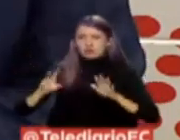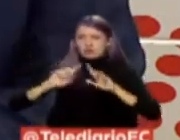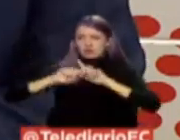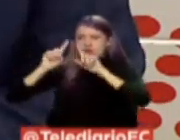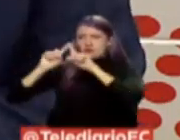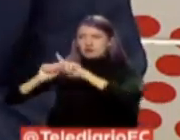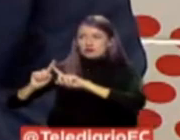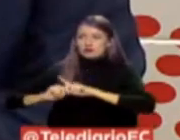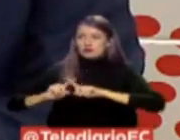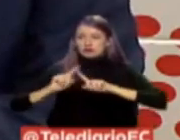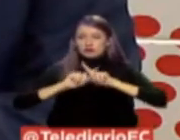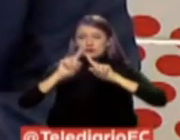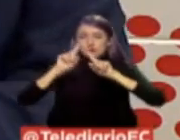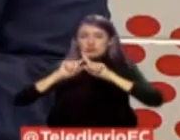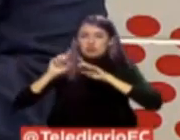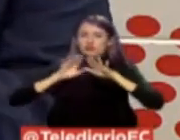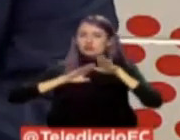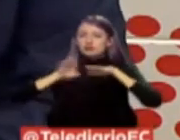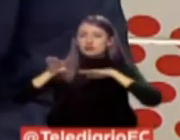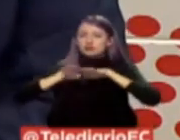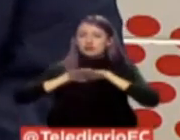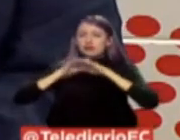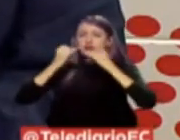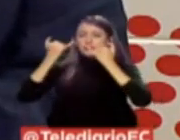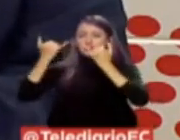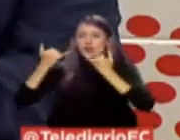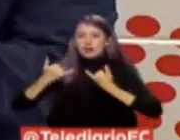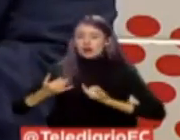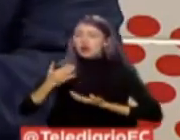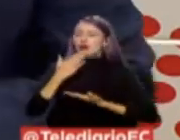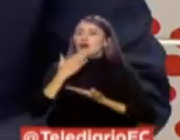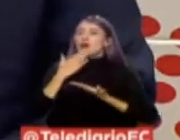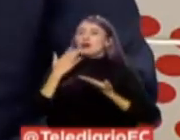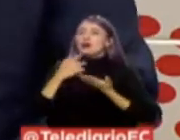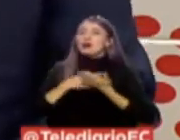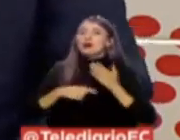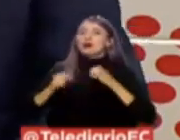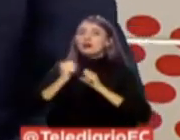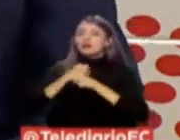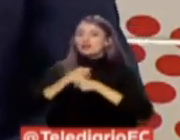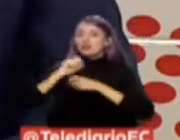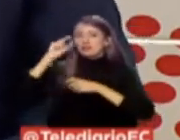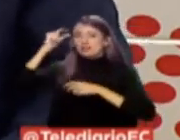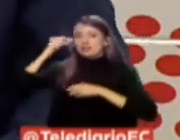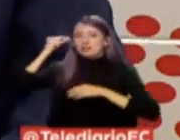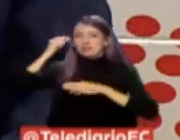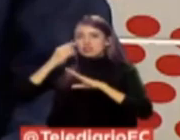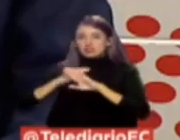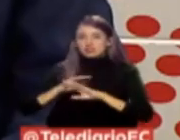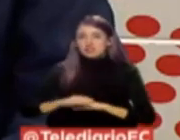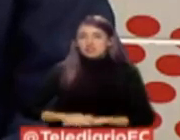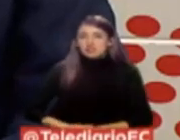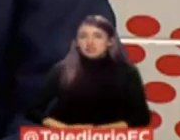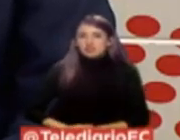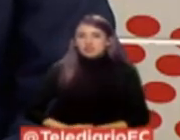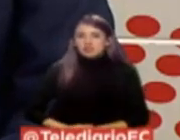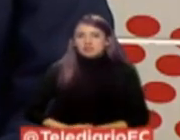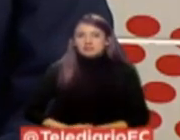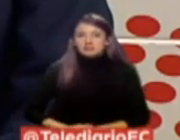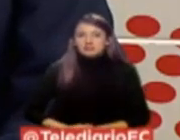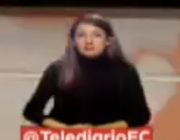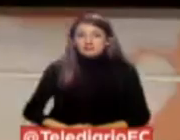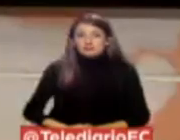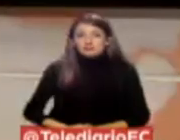lugares en la ciudad de Ibarra. En este momento, ¿cuál es la situación y qué está haciendo el gobierno para enfrentar estos brotes? Buenos